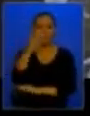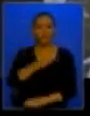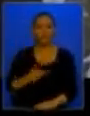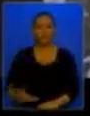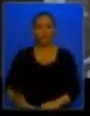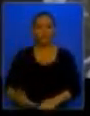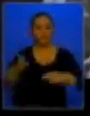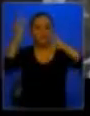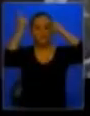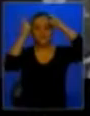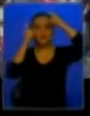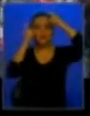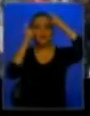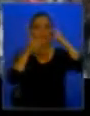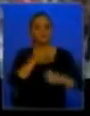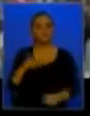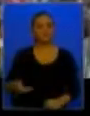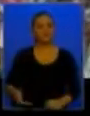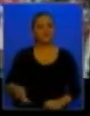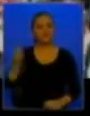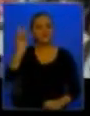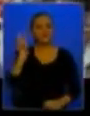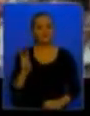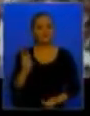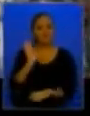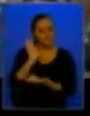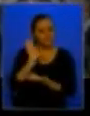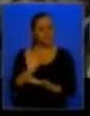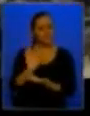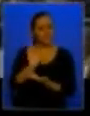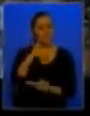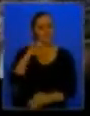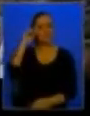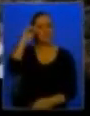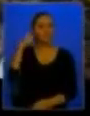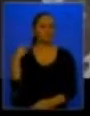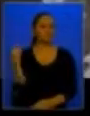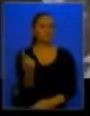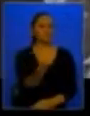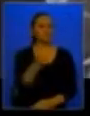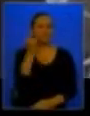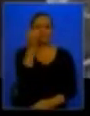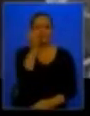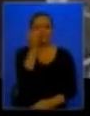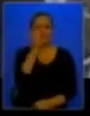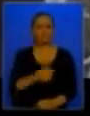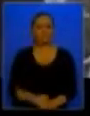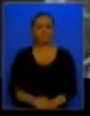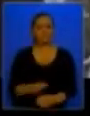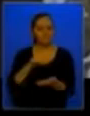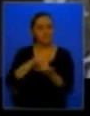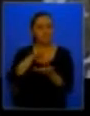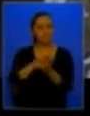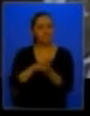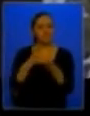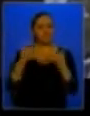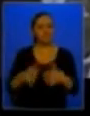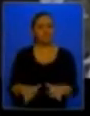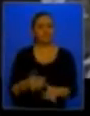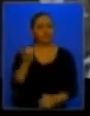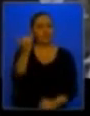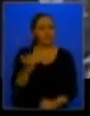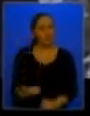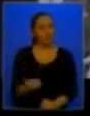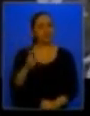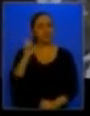Chávez testimoniaron el compromiso del presidente Correa con el pueblo indígena. Está escrito, llegó la hora